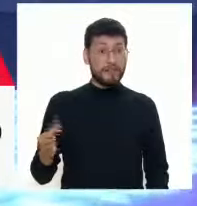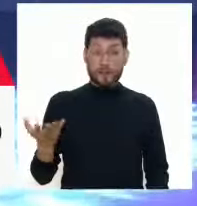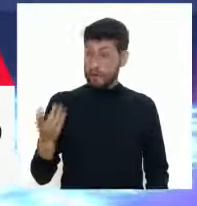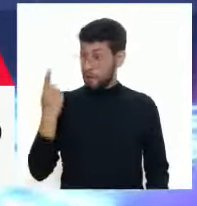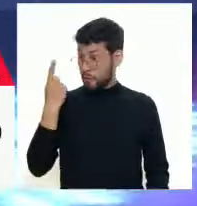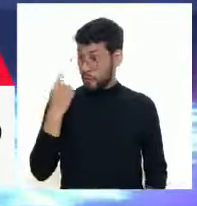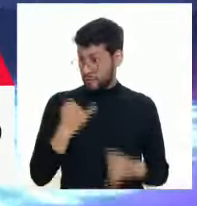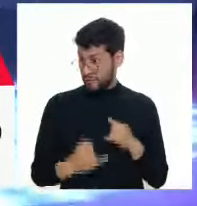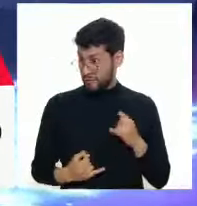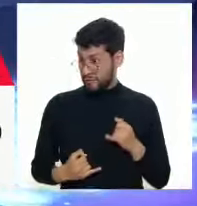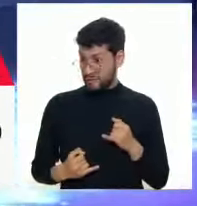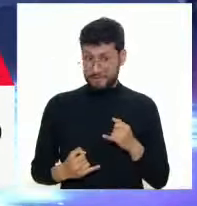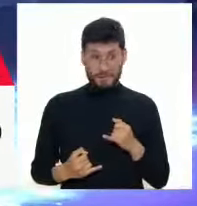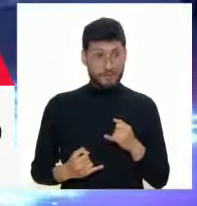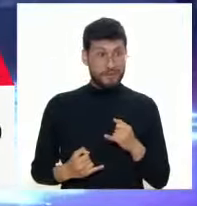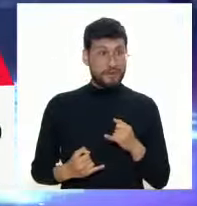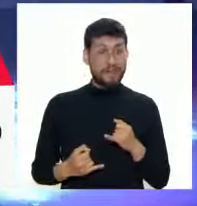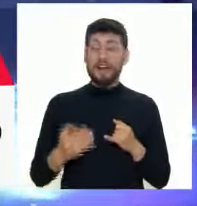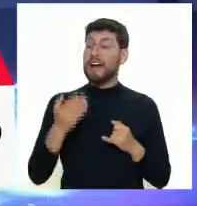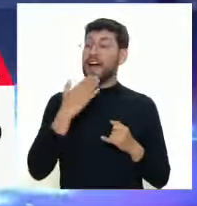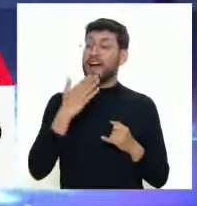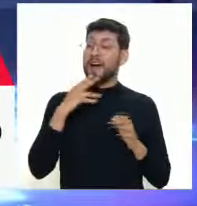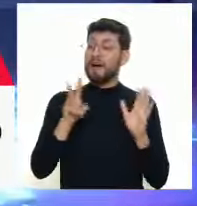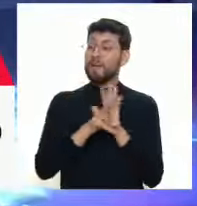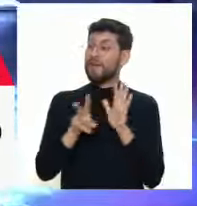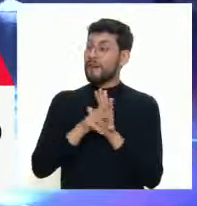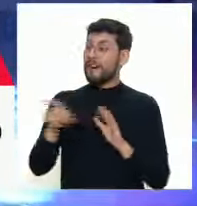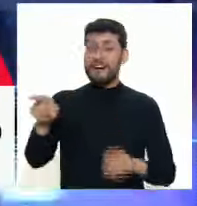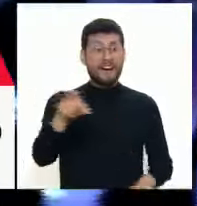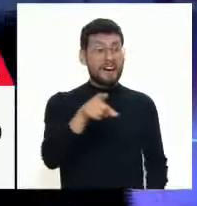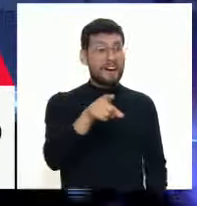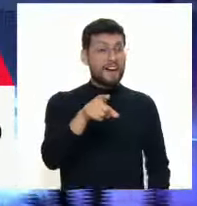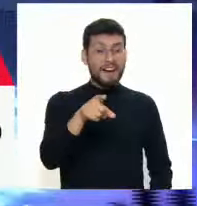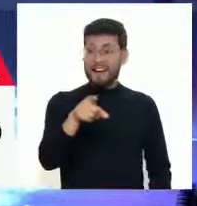hacer uno último. Necesito un niño del público.